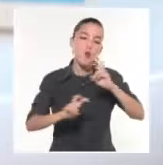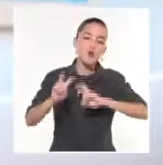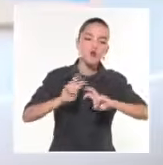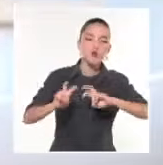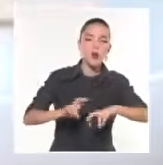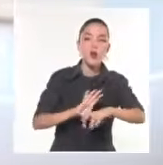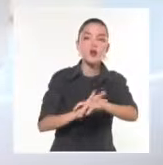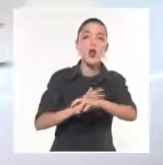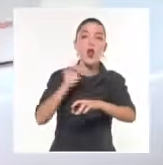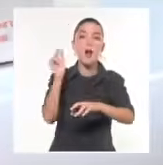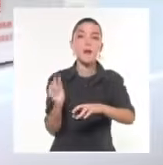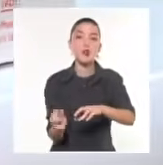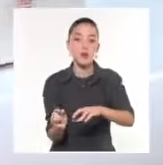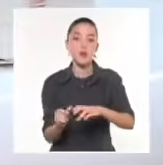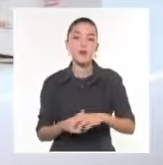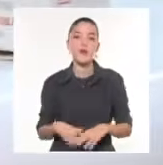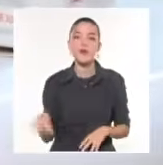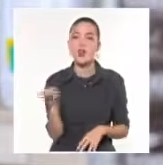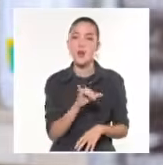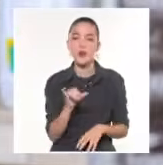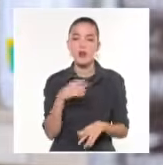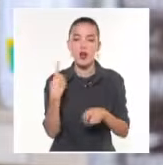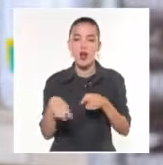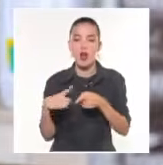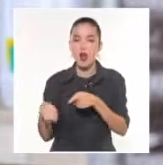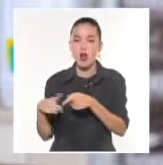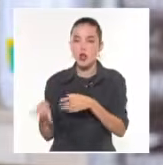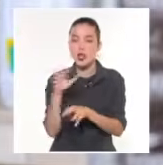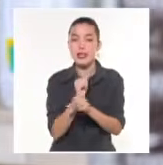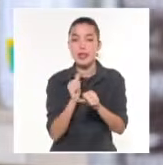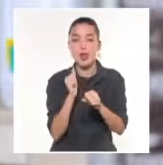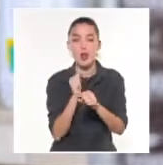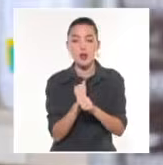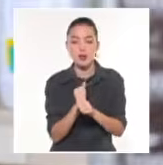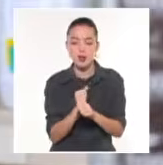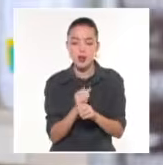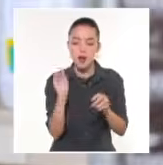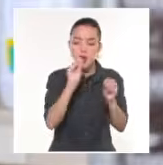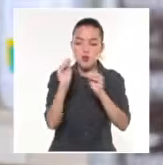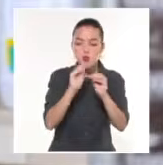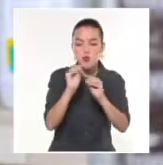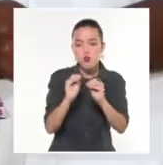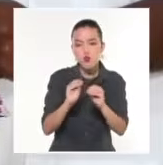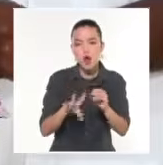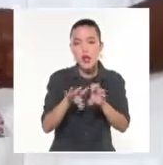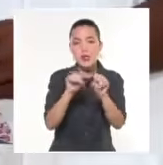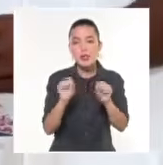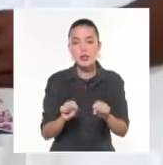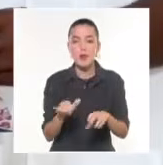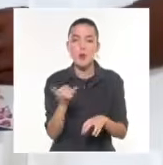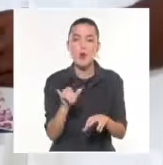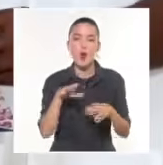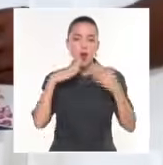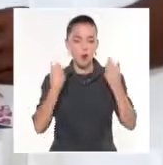es obtención de otros marcadores que se van a utilizar para el monitoreo del sistema inmune de estos pacientes, ya